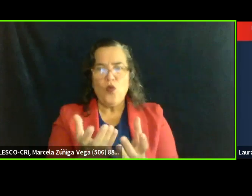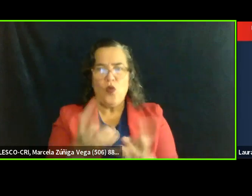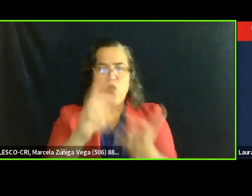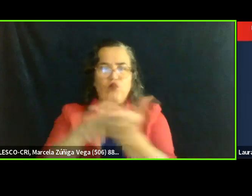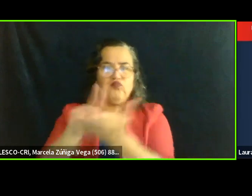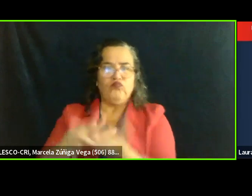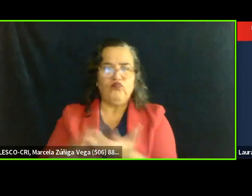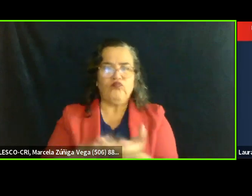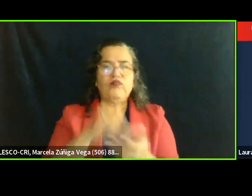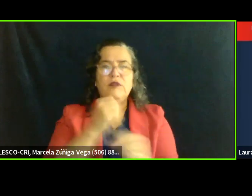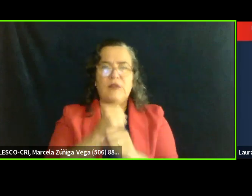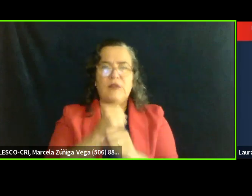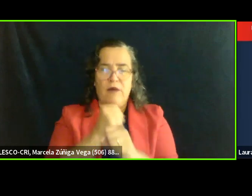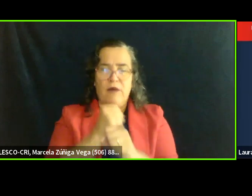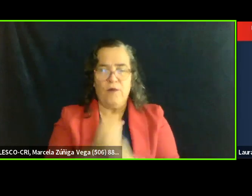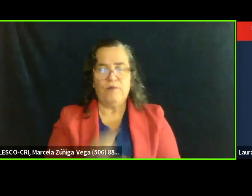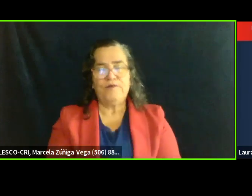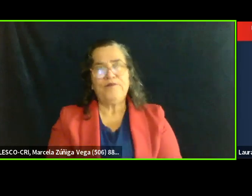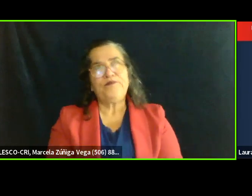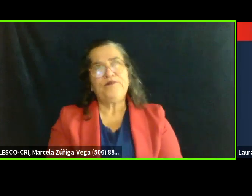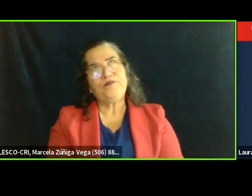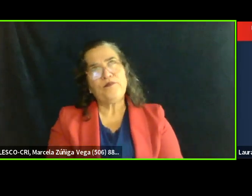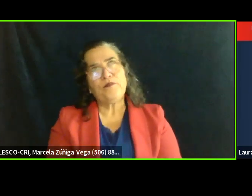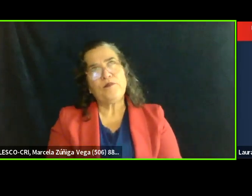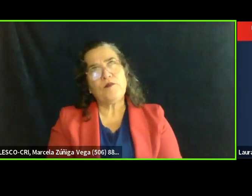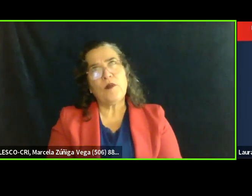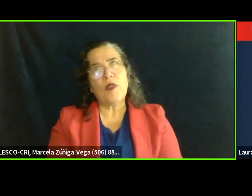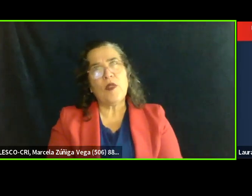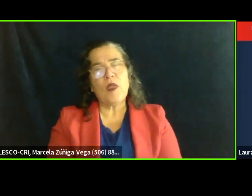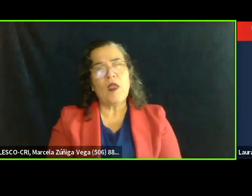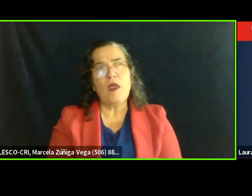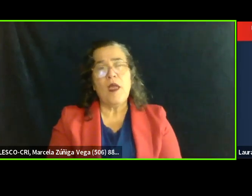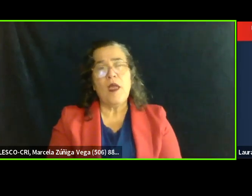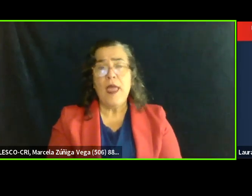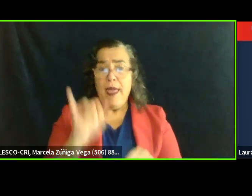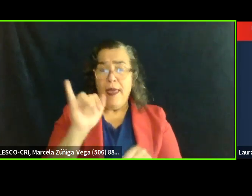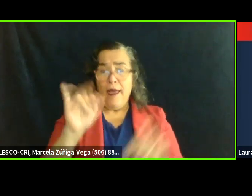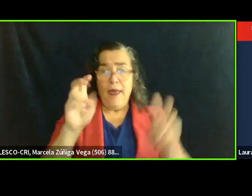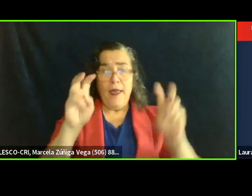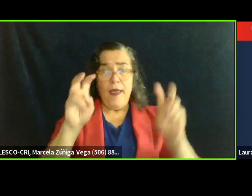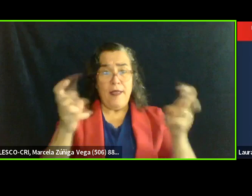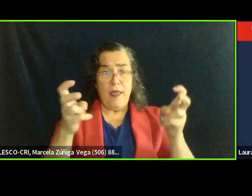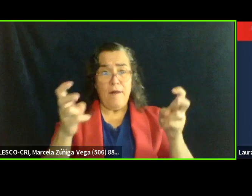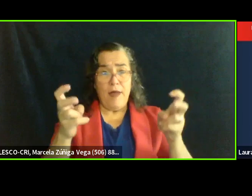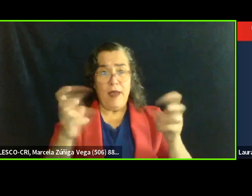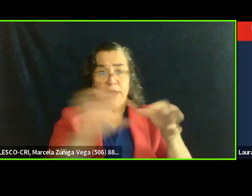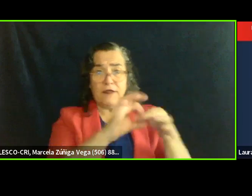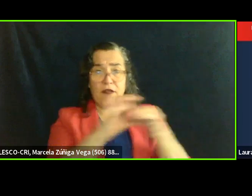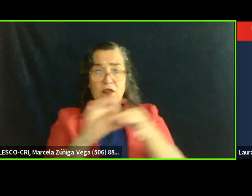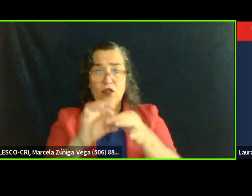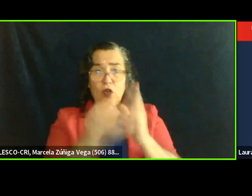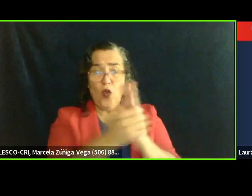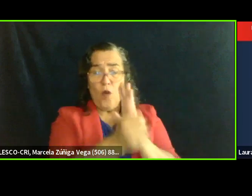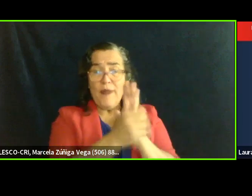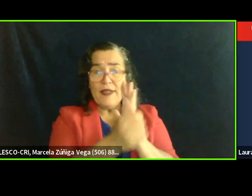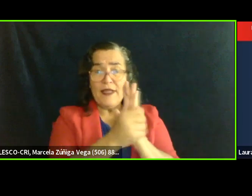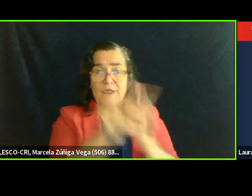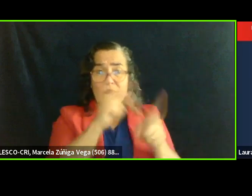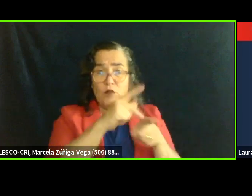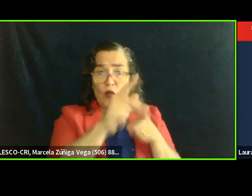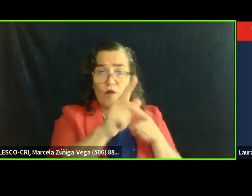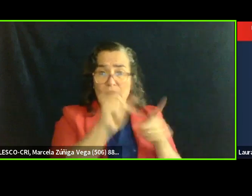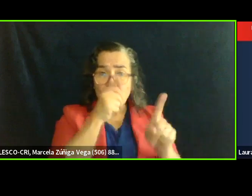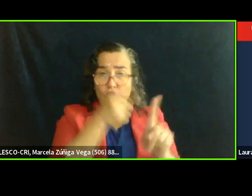Finalmente quisiera decir cómo este tema que se relaciona con competencias profesionales específicamente, pues también